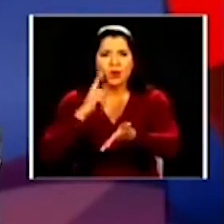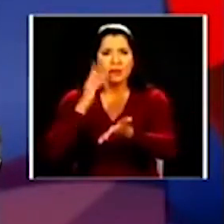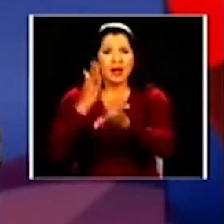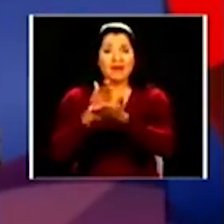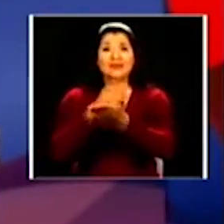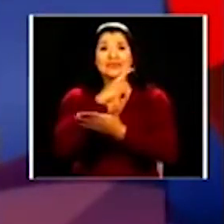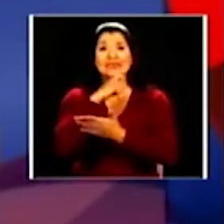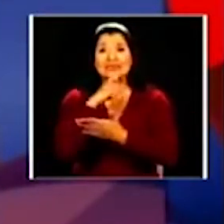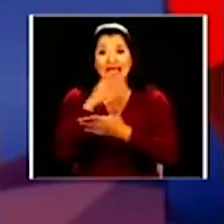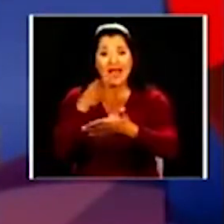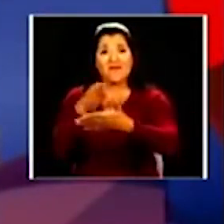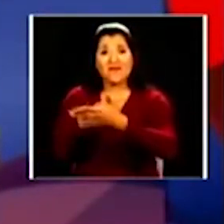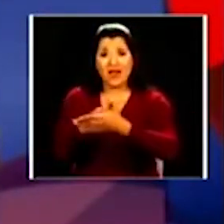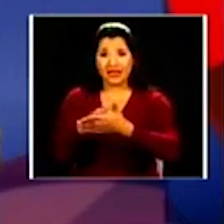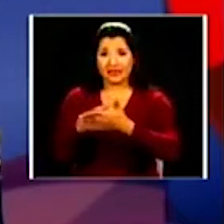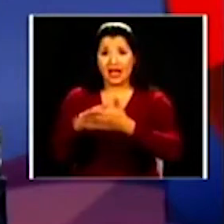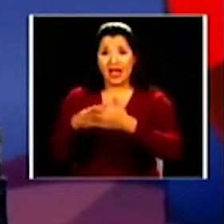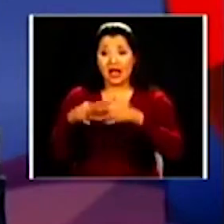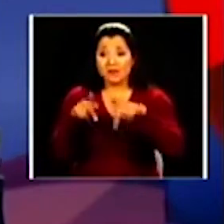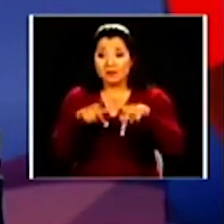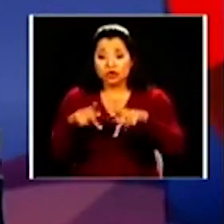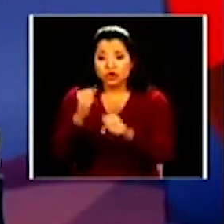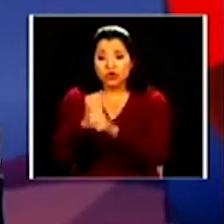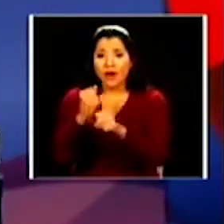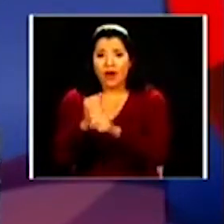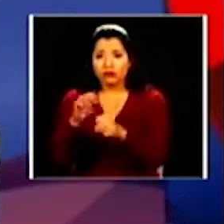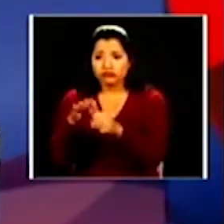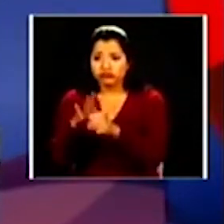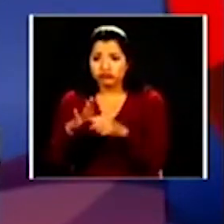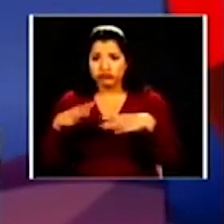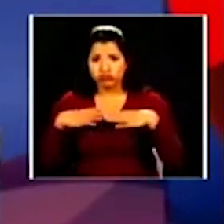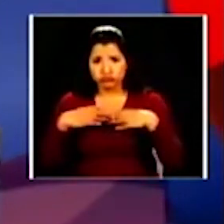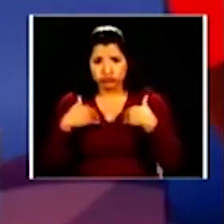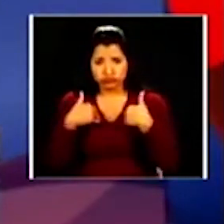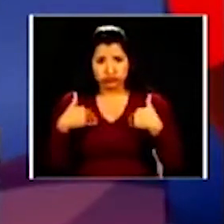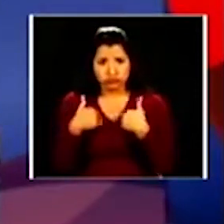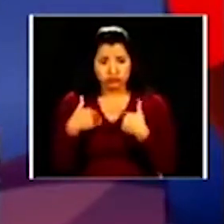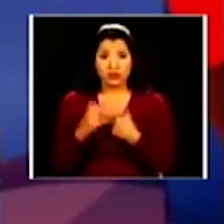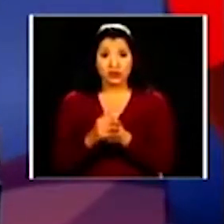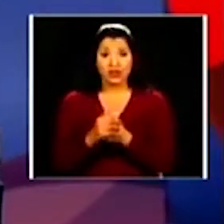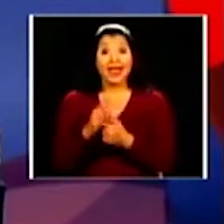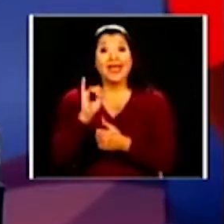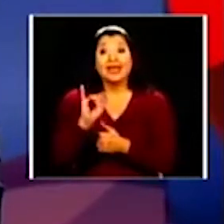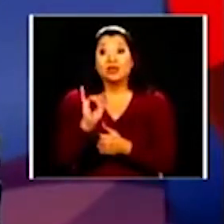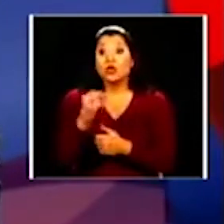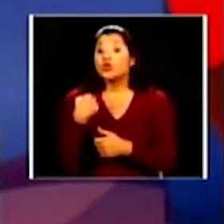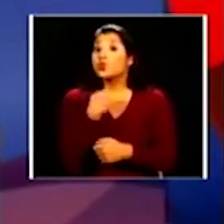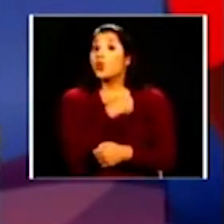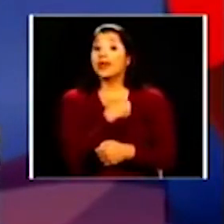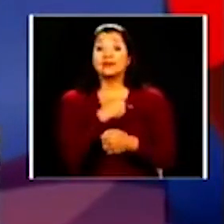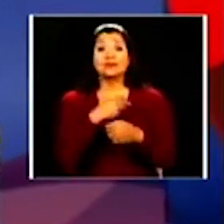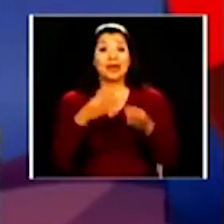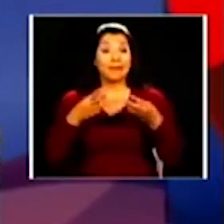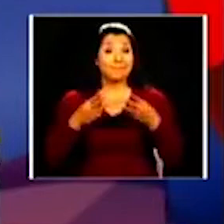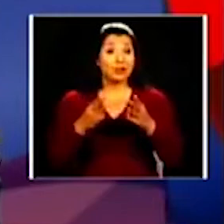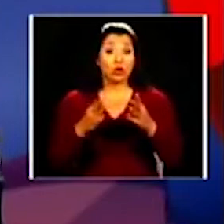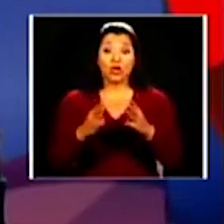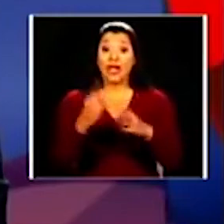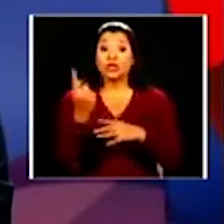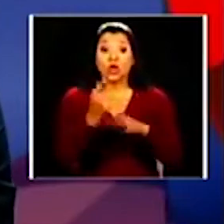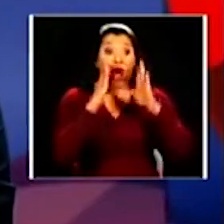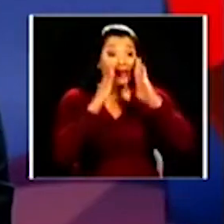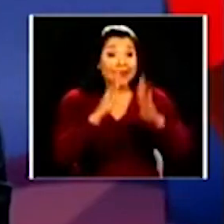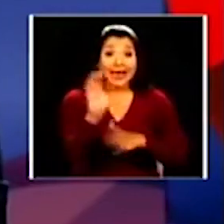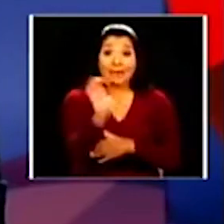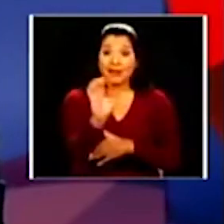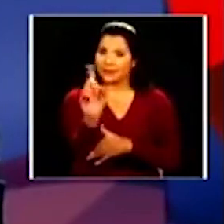pero incluso también los efectos de la inundación. Esto tiene que ver porque nuestro modelo ya no puede ser solo de atención de emergencias. Tenemos que